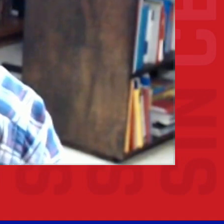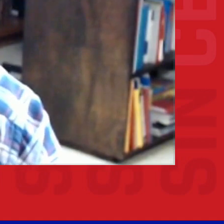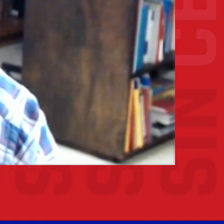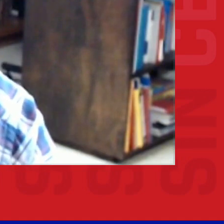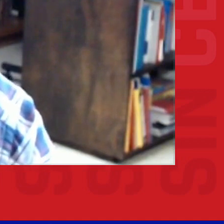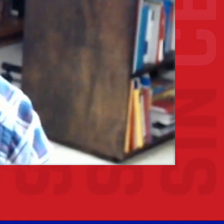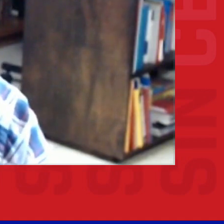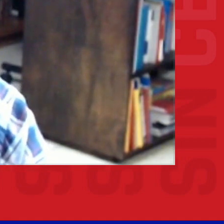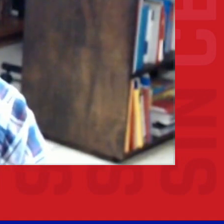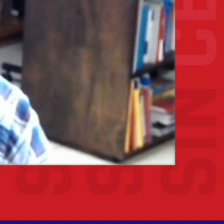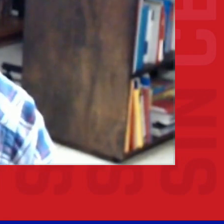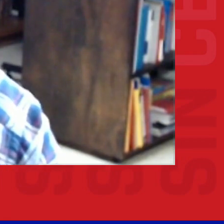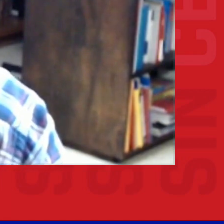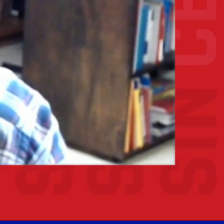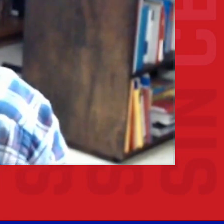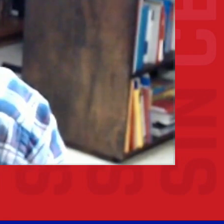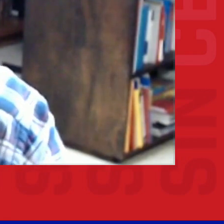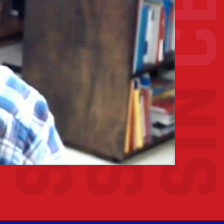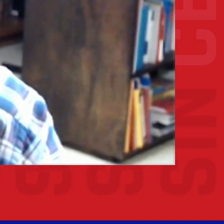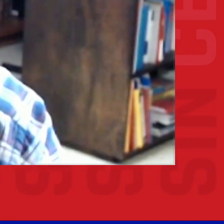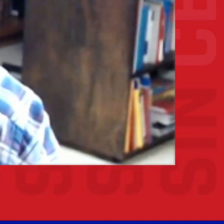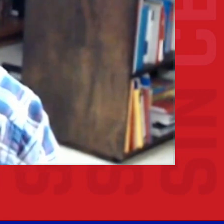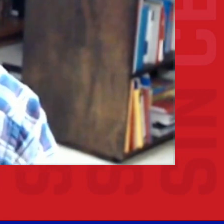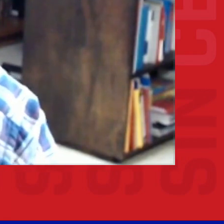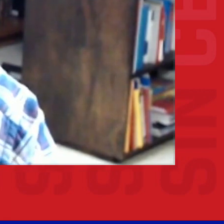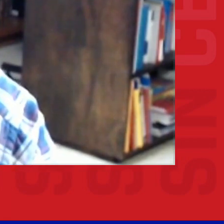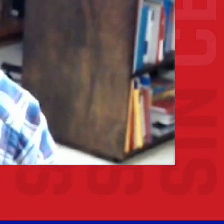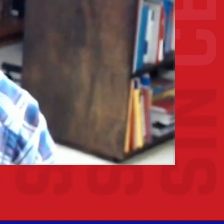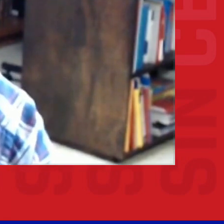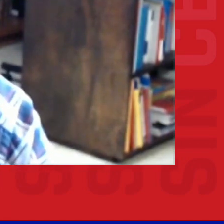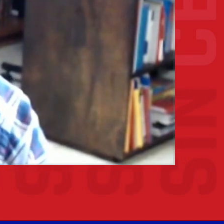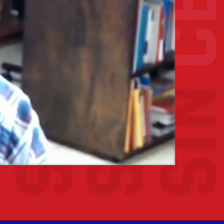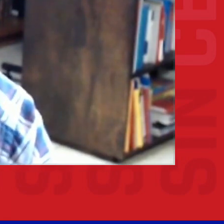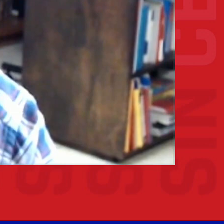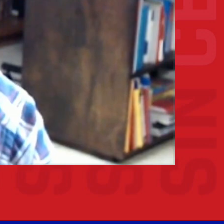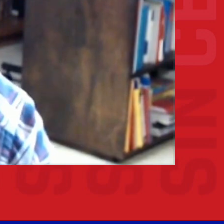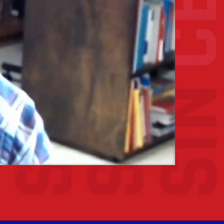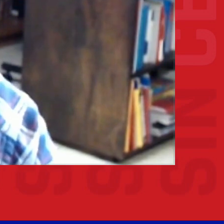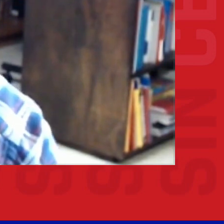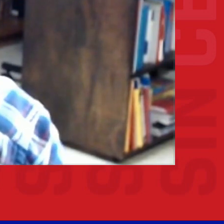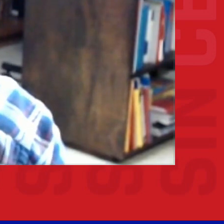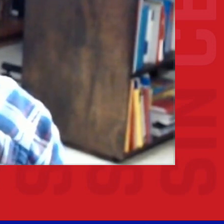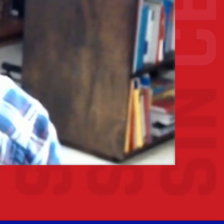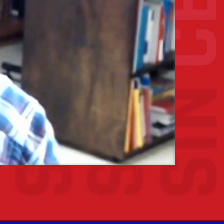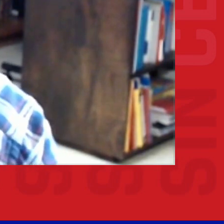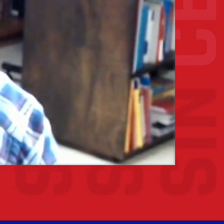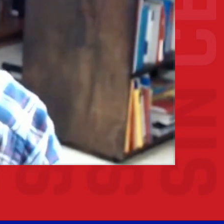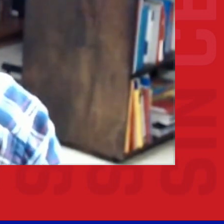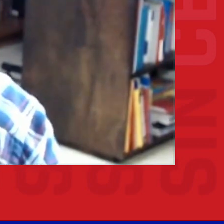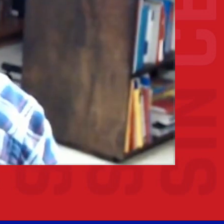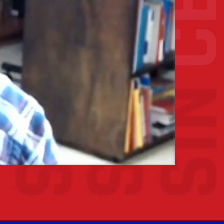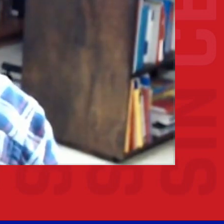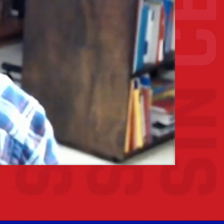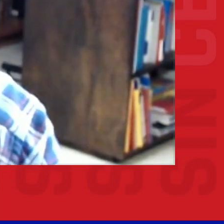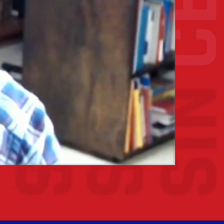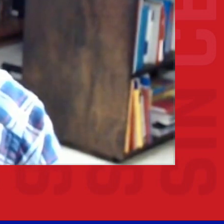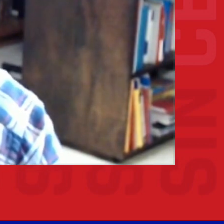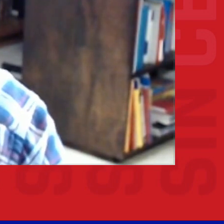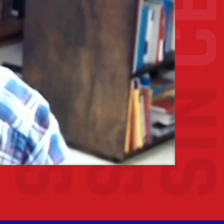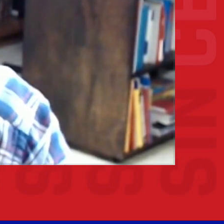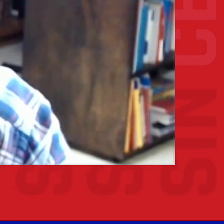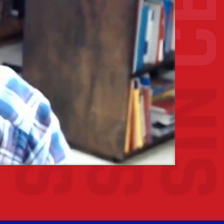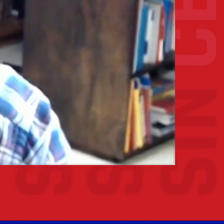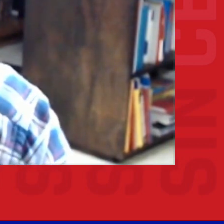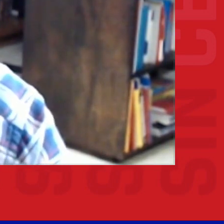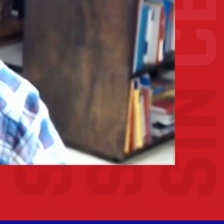era posible que un presidente que se comía las letras o que le ponía eses a las palabras fuera a ser el máximo mandatario del